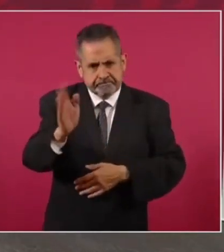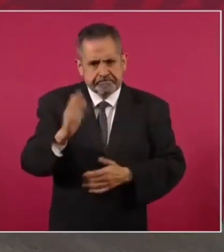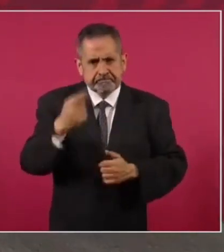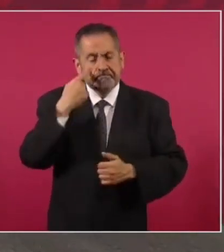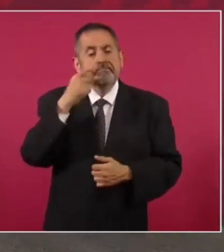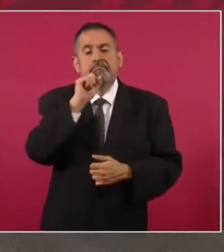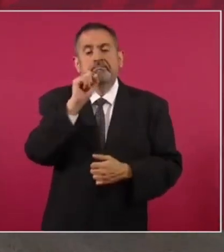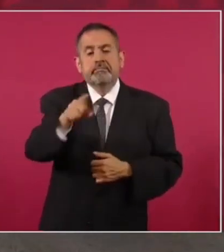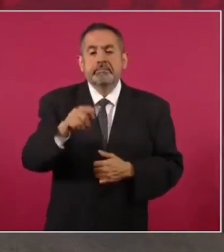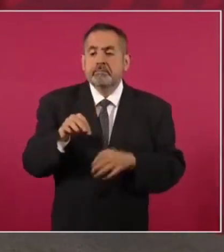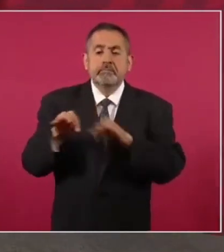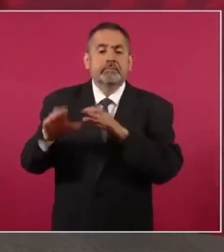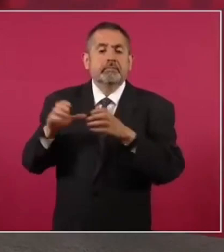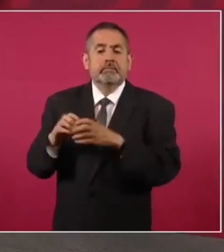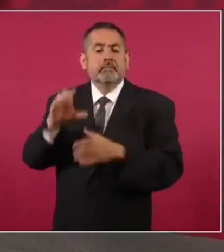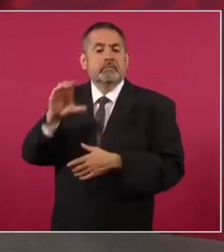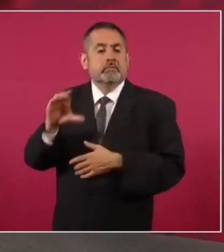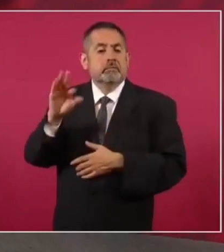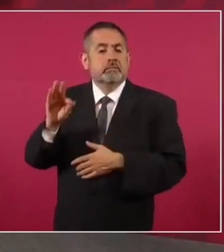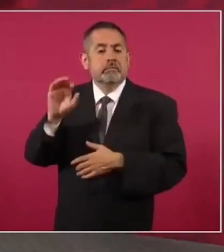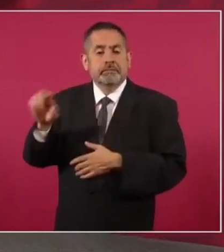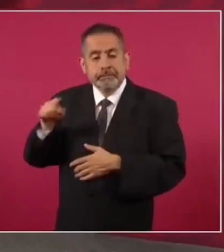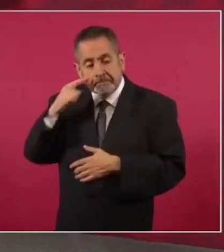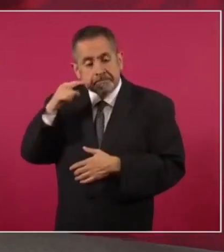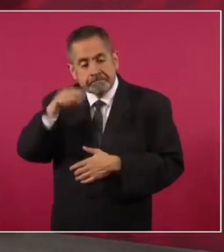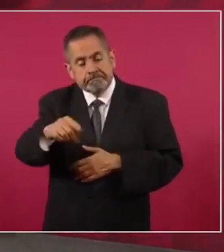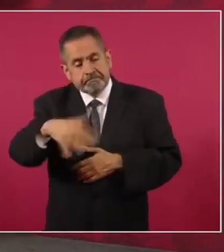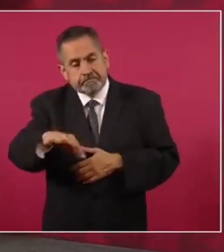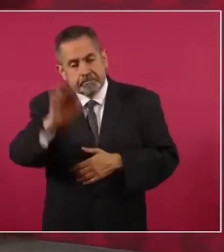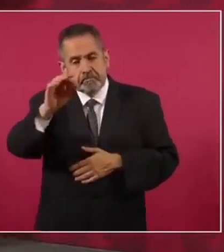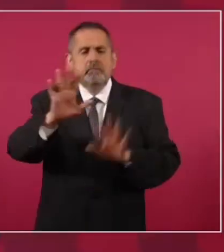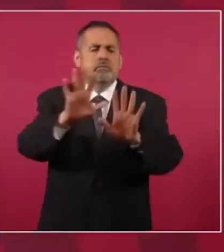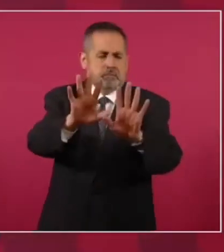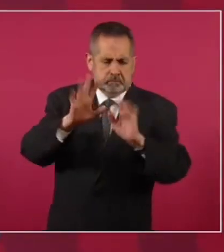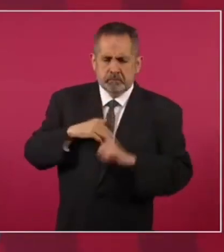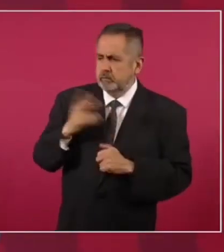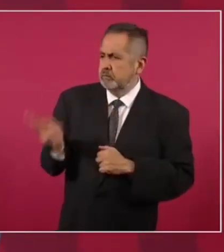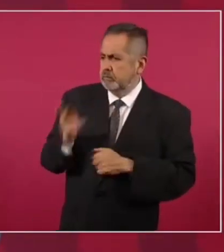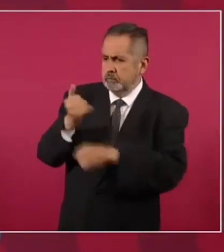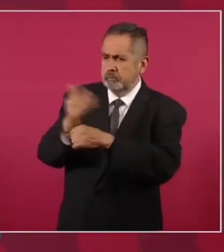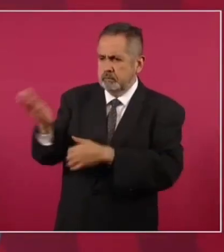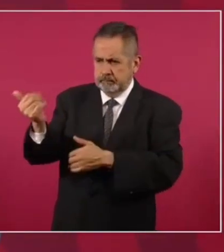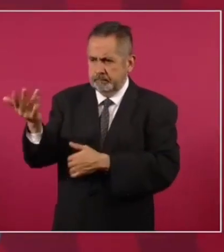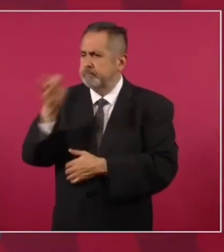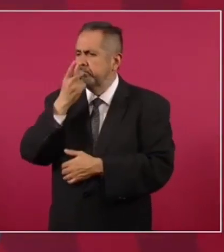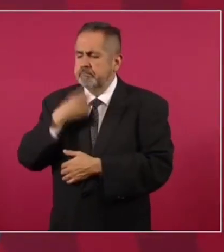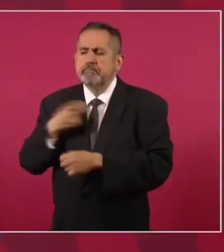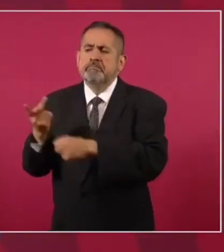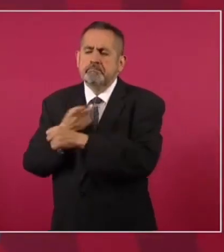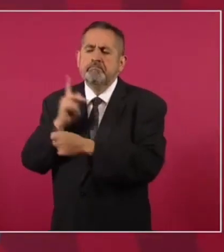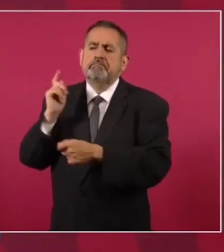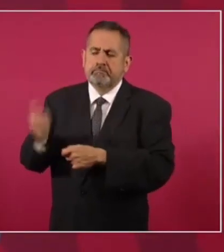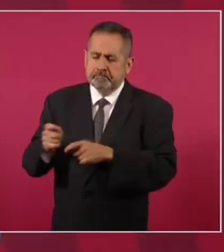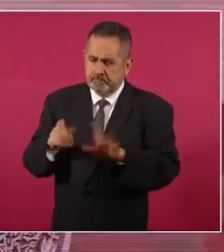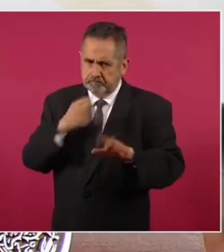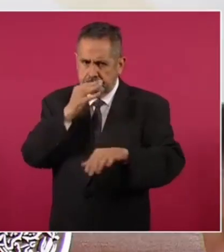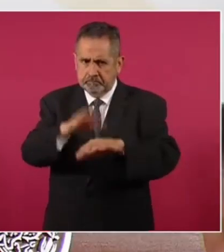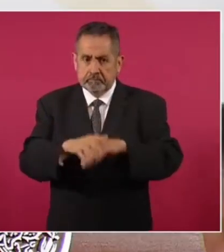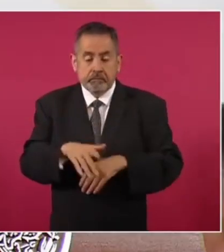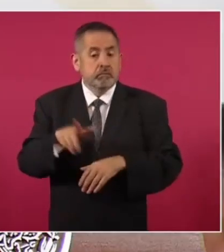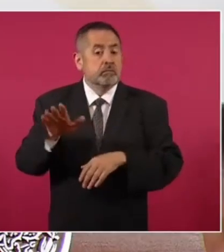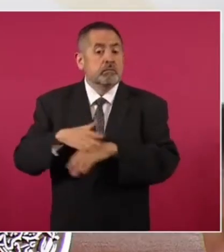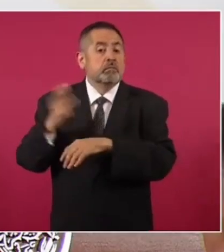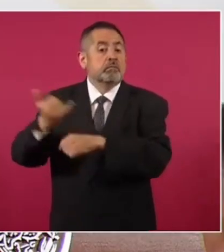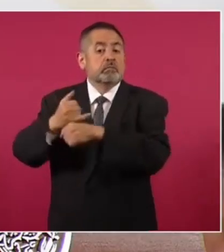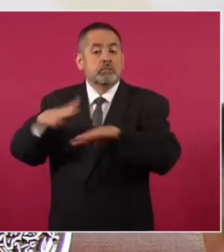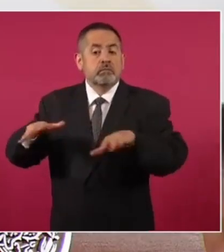y está trabajando la Comisión Federal de Electricidad. Voy de todas maneras a pedir el informe hoy de cómo van, porque este